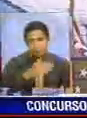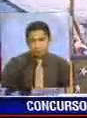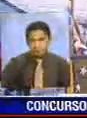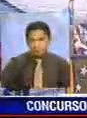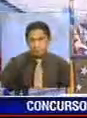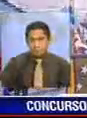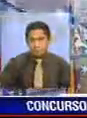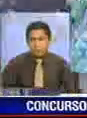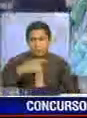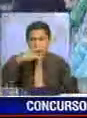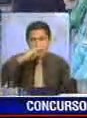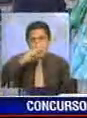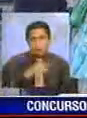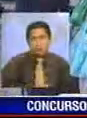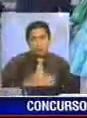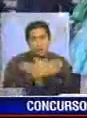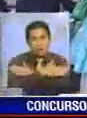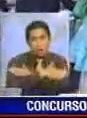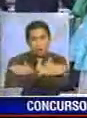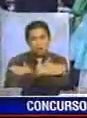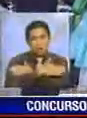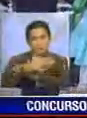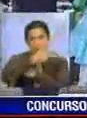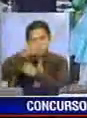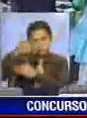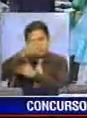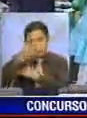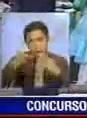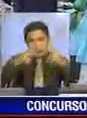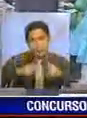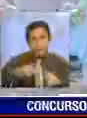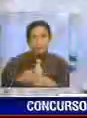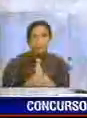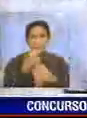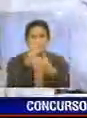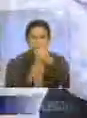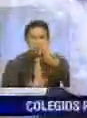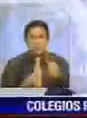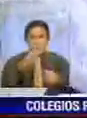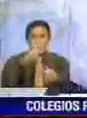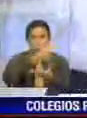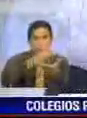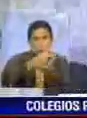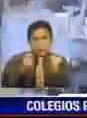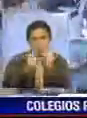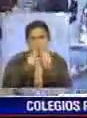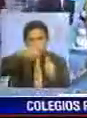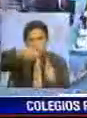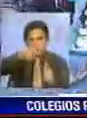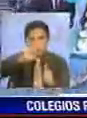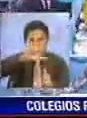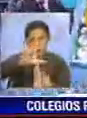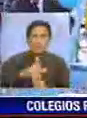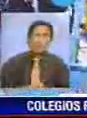Los niños saludando a la cámara. Mira tú, podemos ver a Guayas y Quil. Vemos también la flora de la